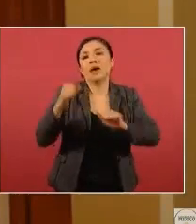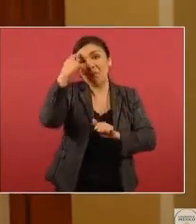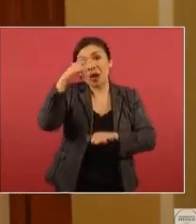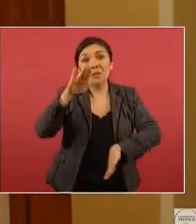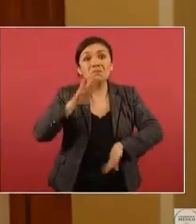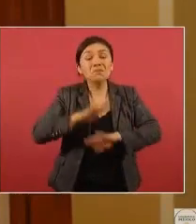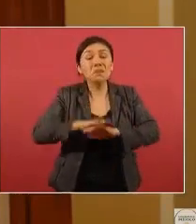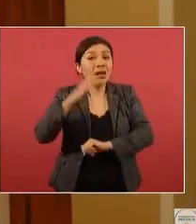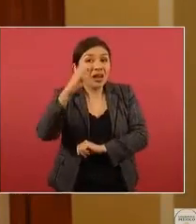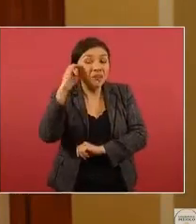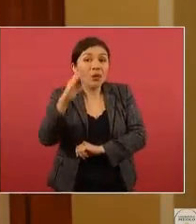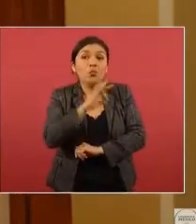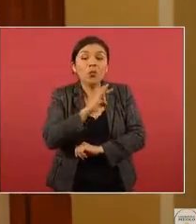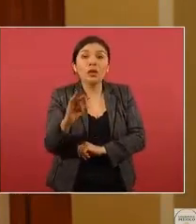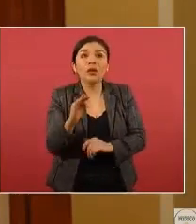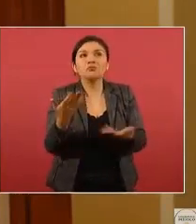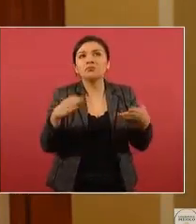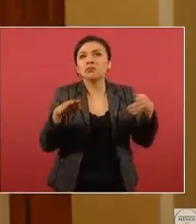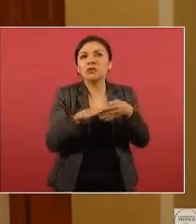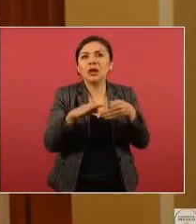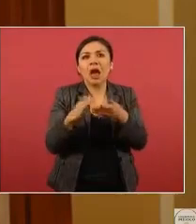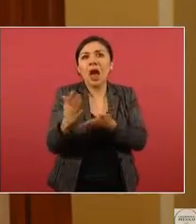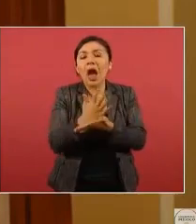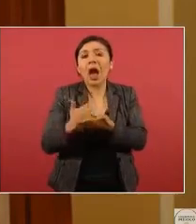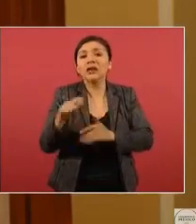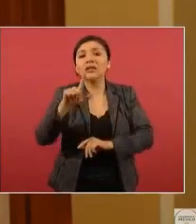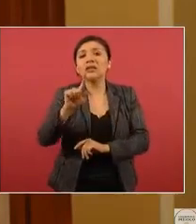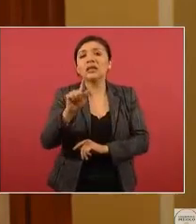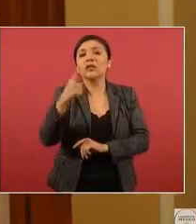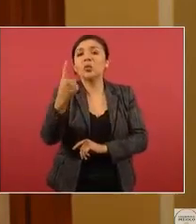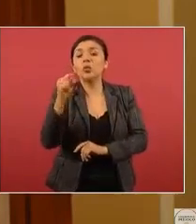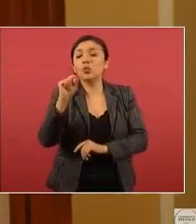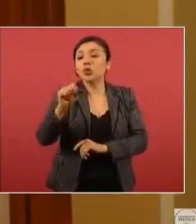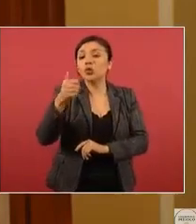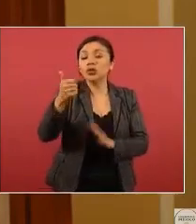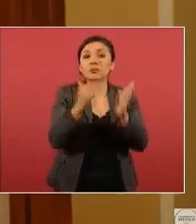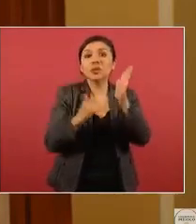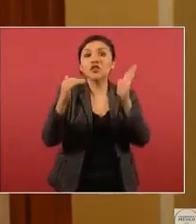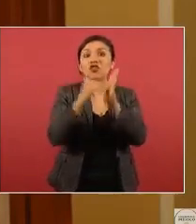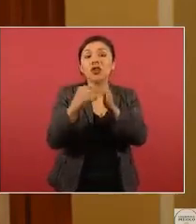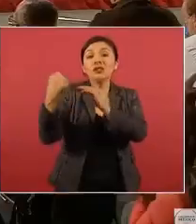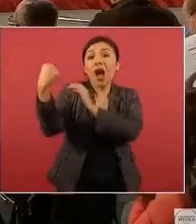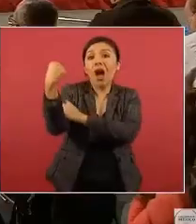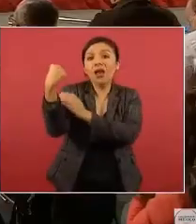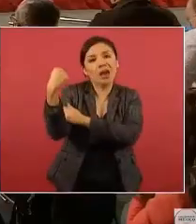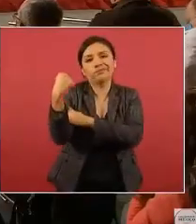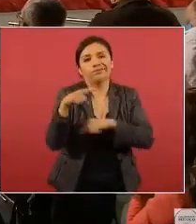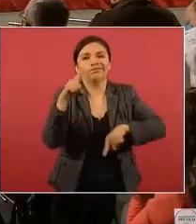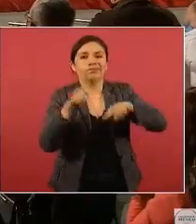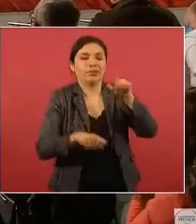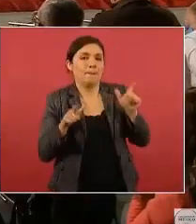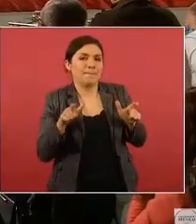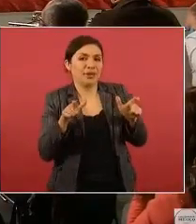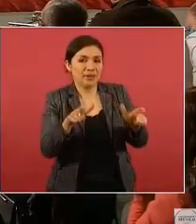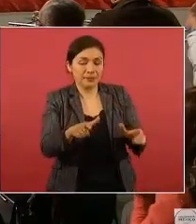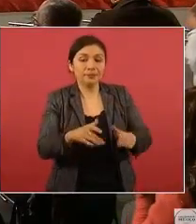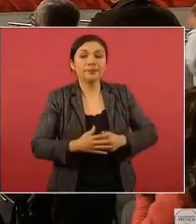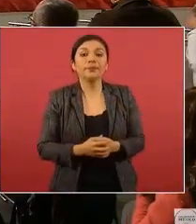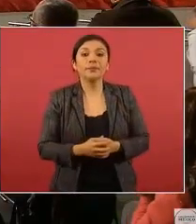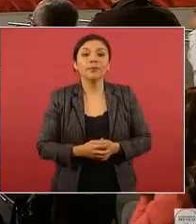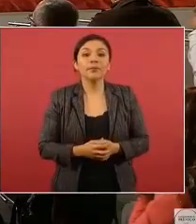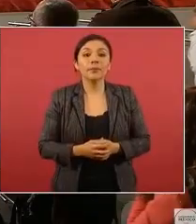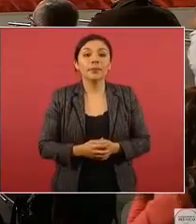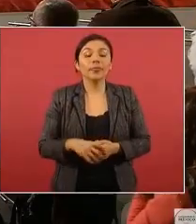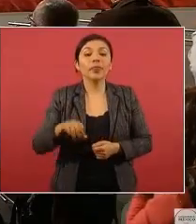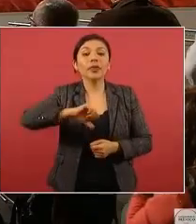aproximadamente 71.6 millones de pesos como ganancia en cuanto a lo